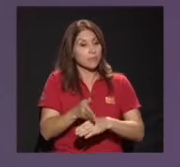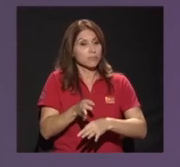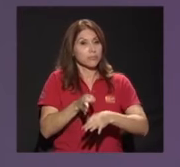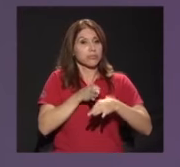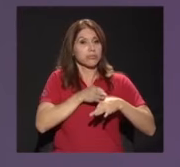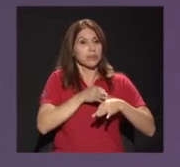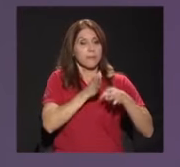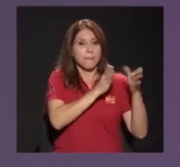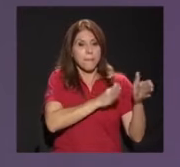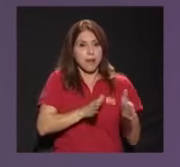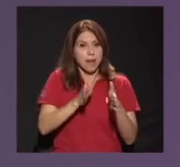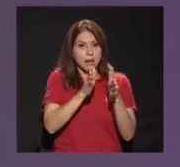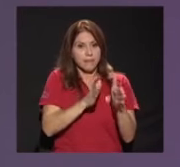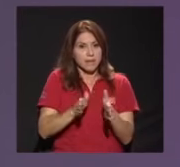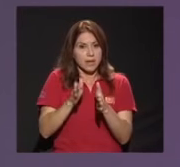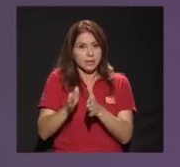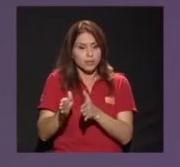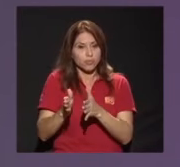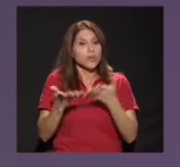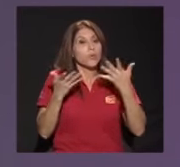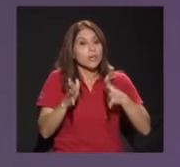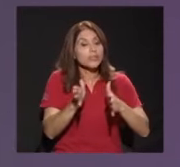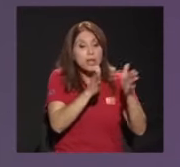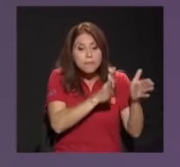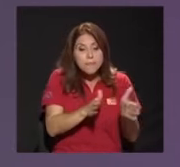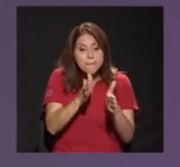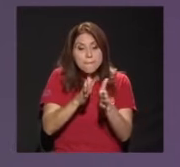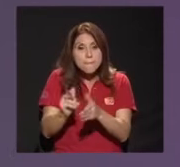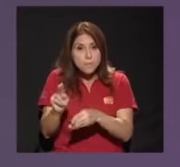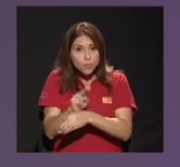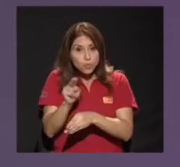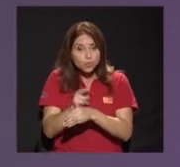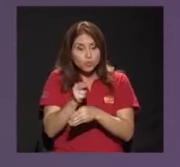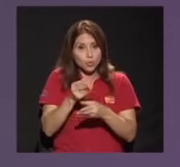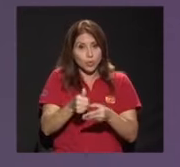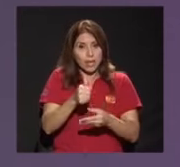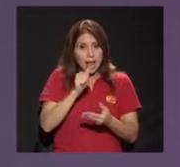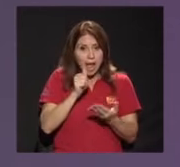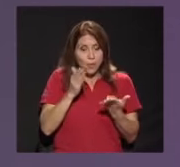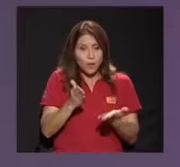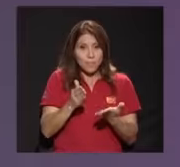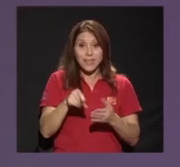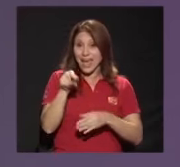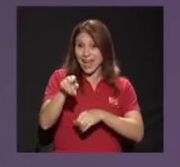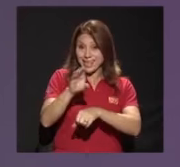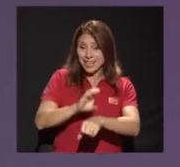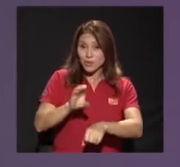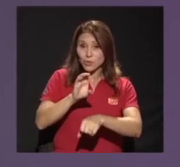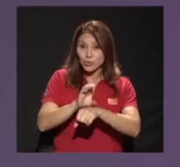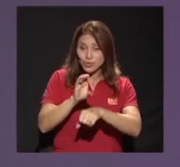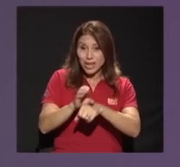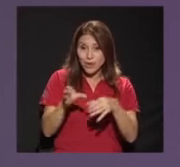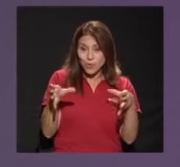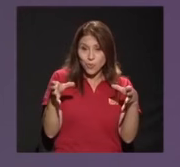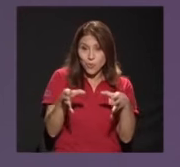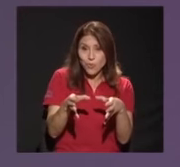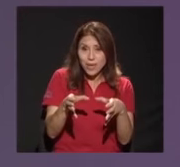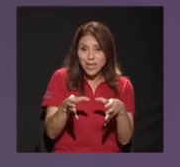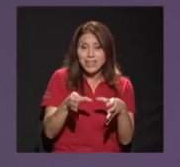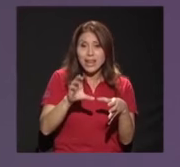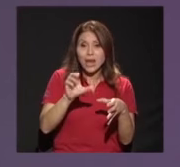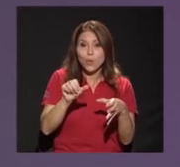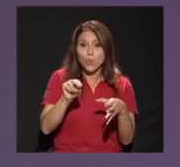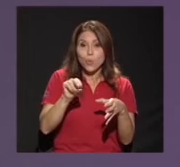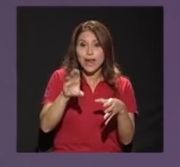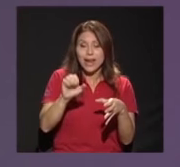partir de esa planificación del recurso, pues ahí en el Consejo de Cuenca Hidrológica se podría establecer